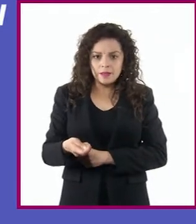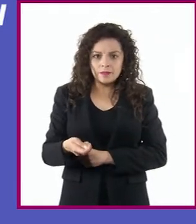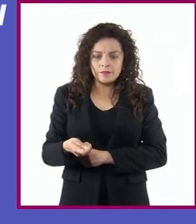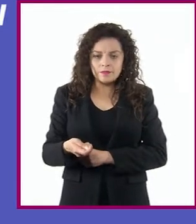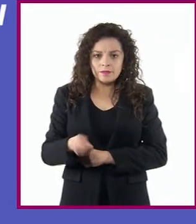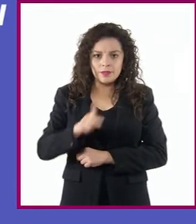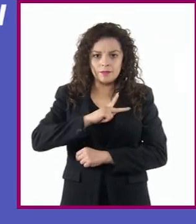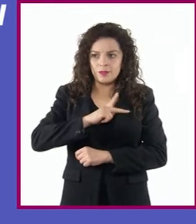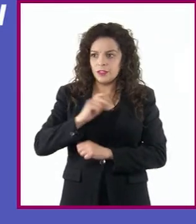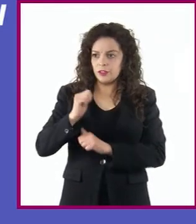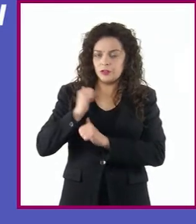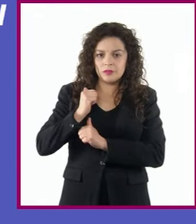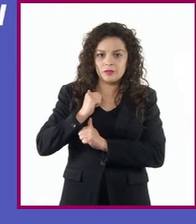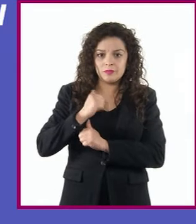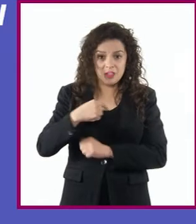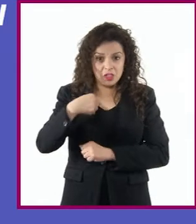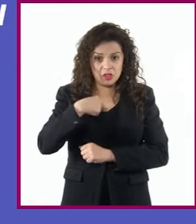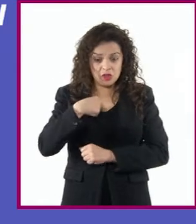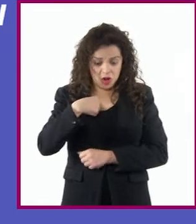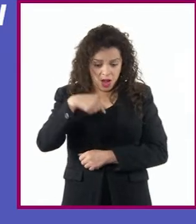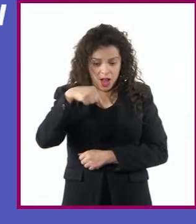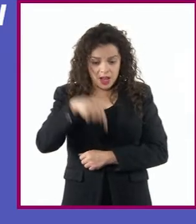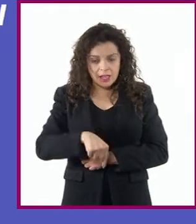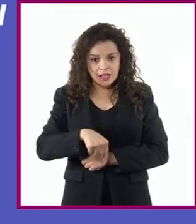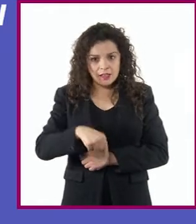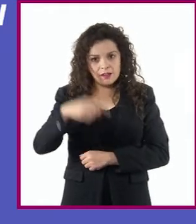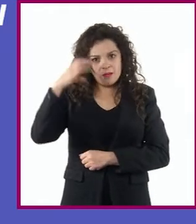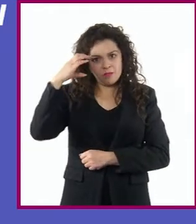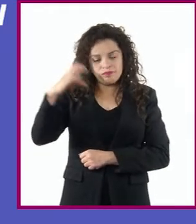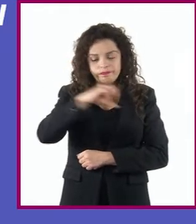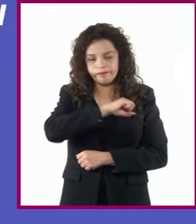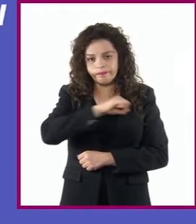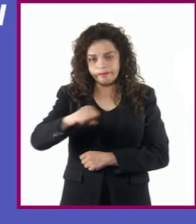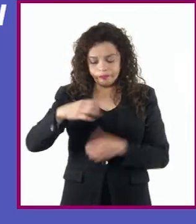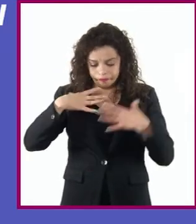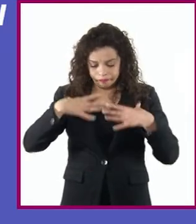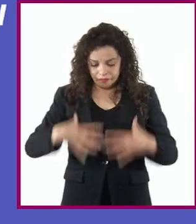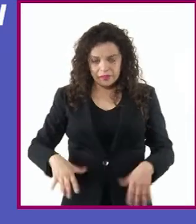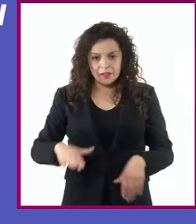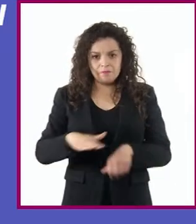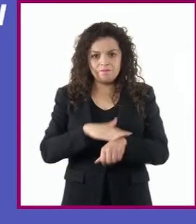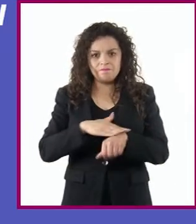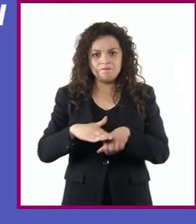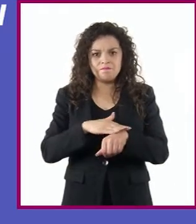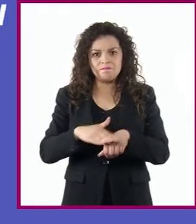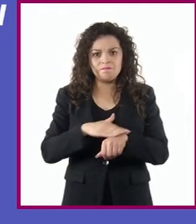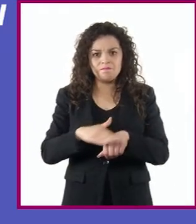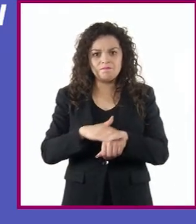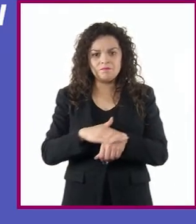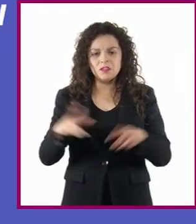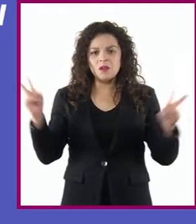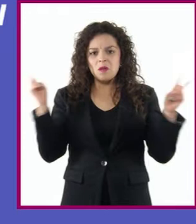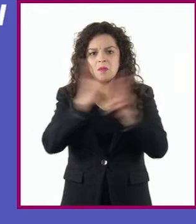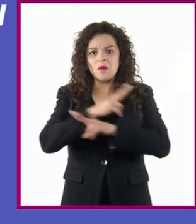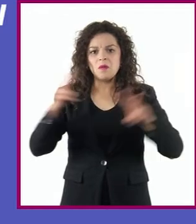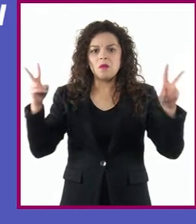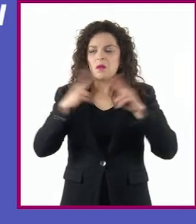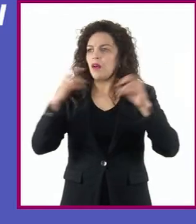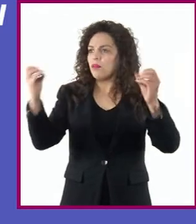aquí, como un cretino, con el torso desnudo, expuesto a las corrientes del